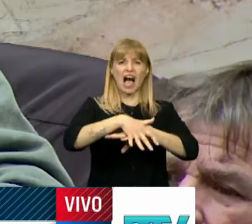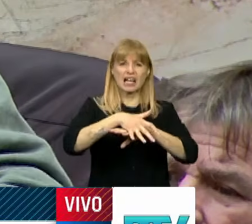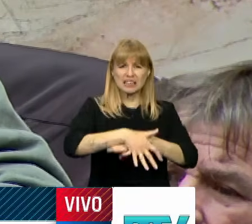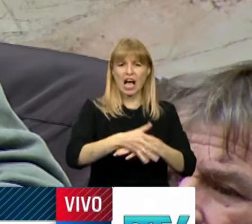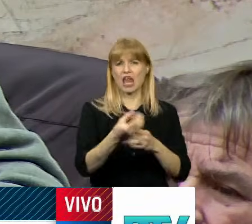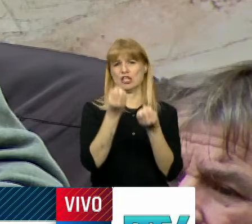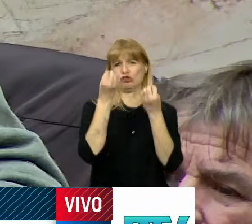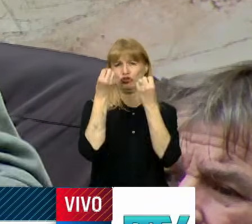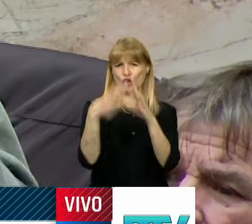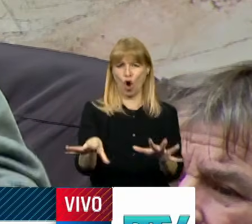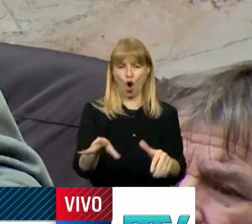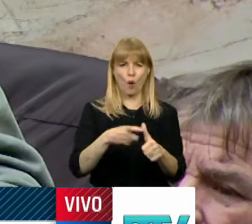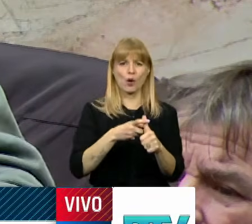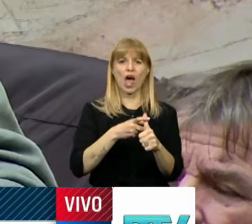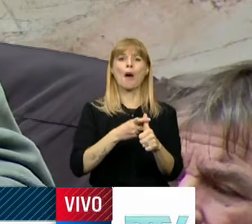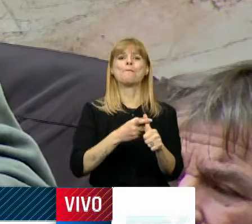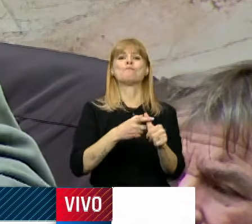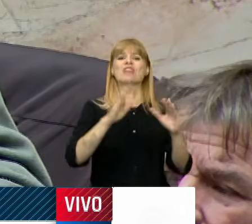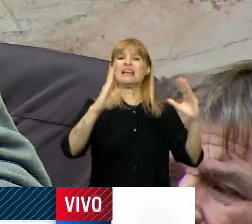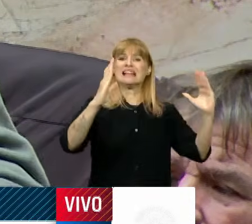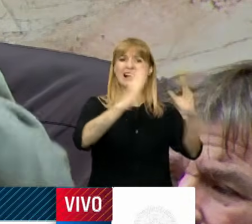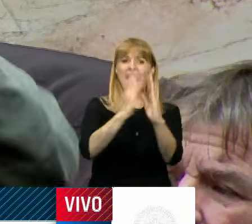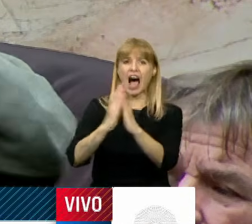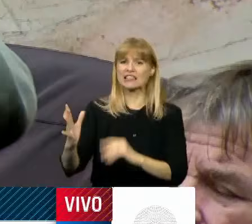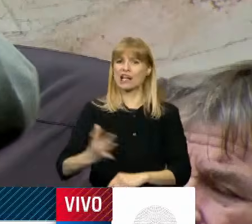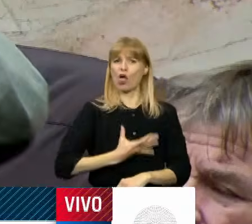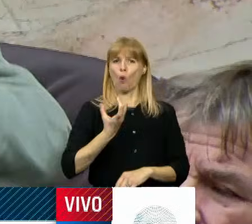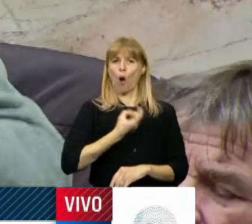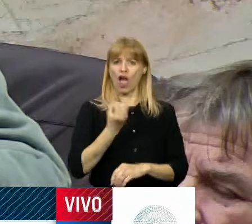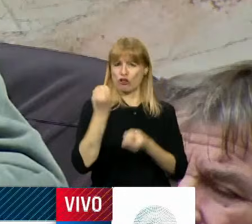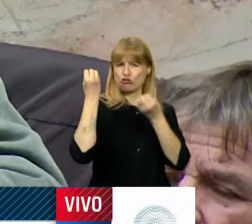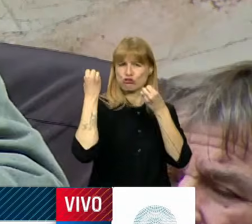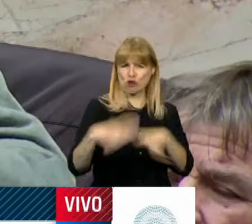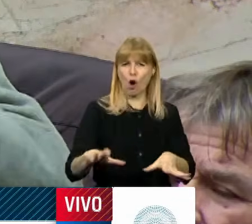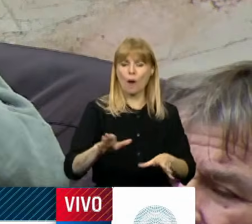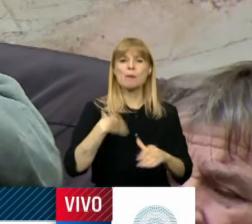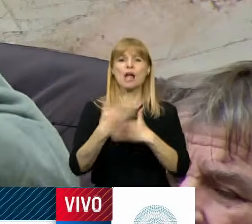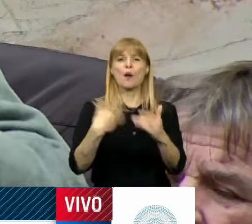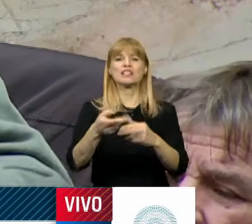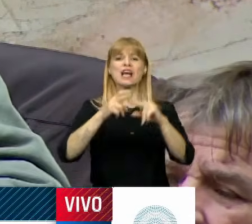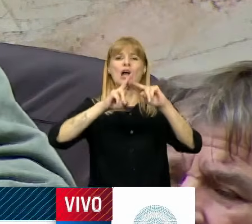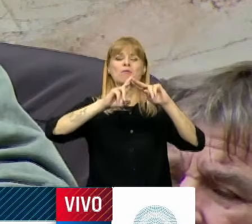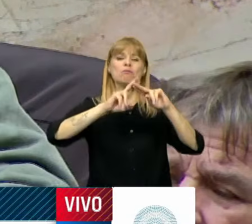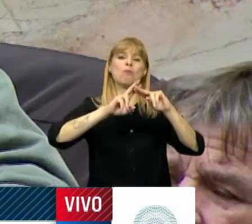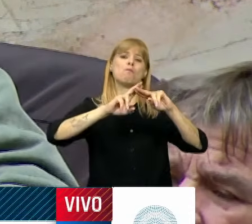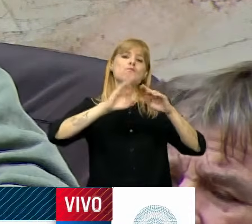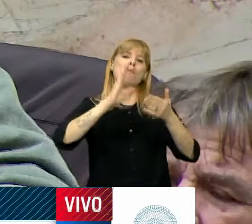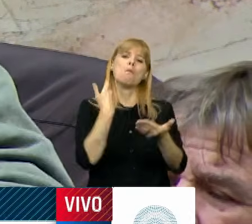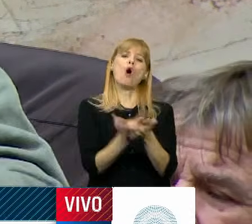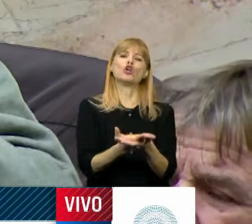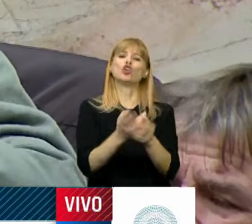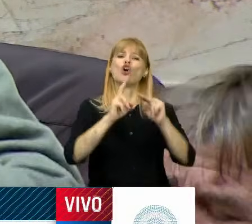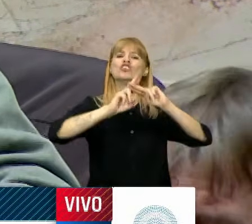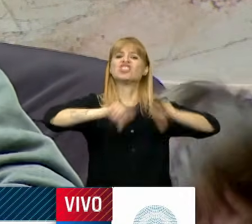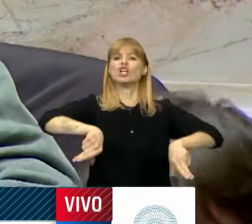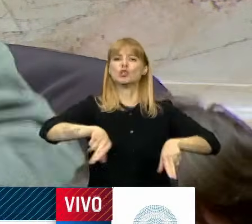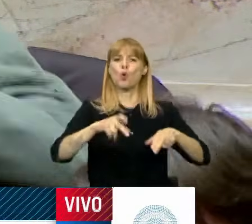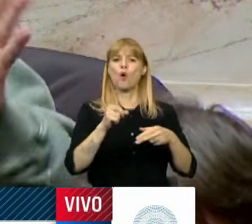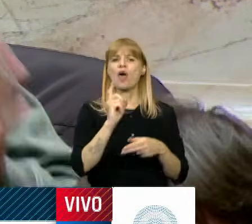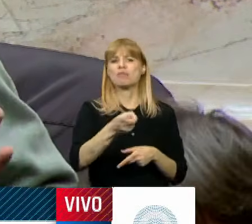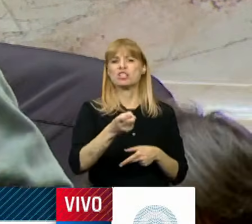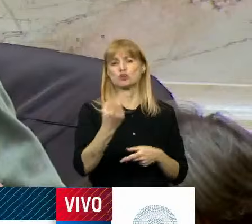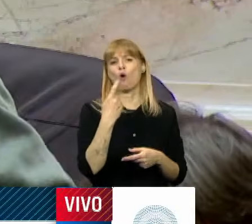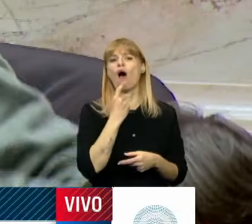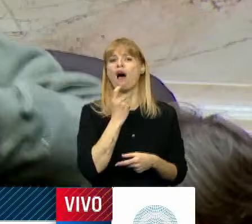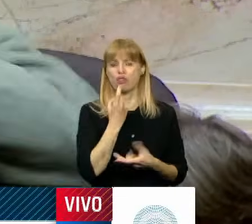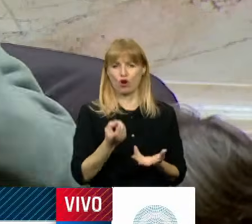sobran las propiedades para avanzar en esta moción de censura contra Manuel Adorni, que quiero decir, presidente, no